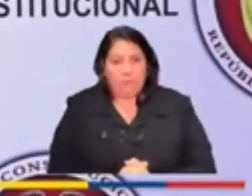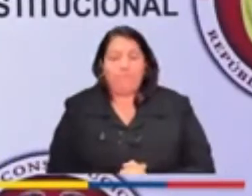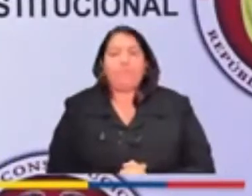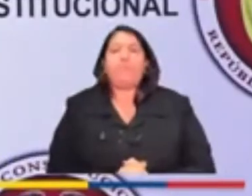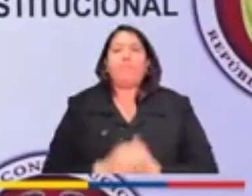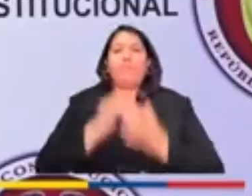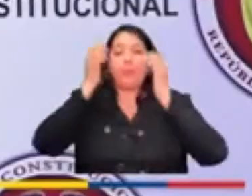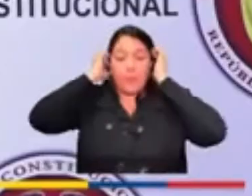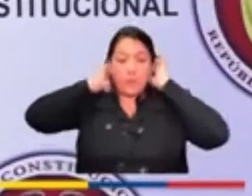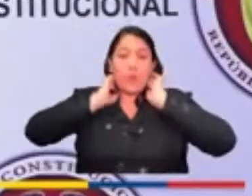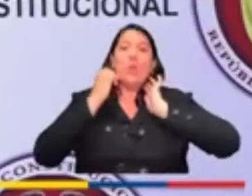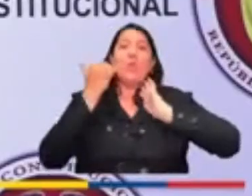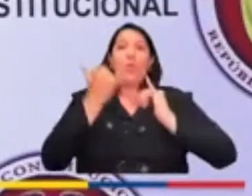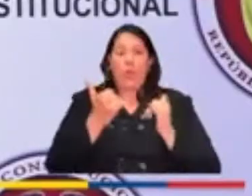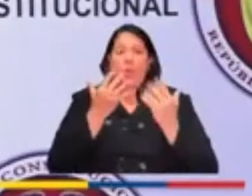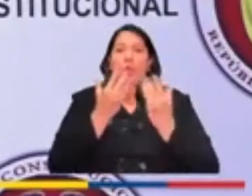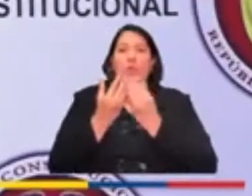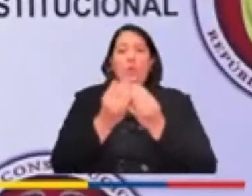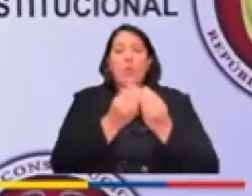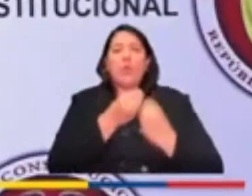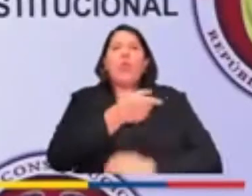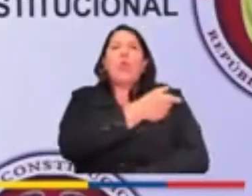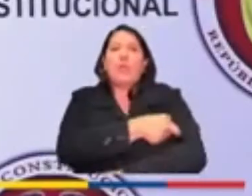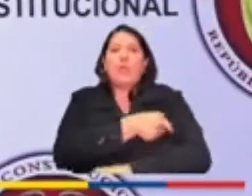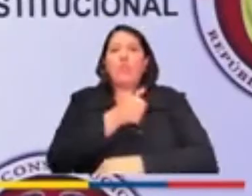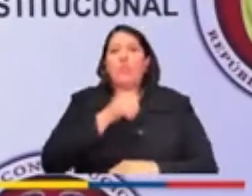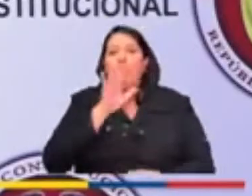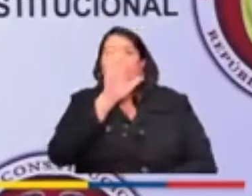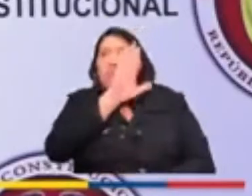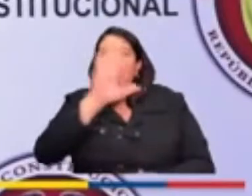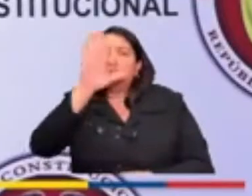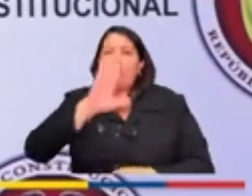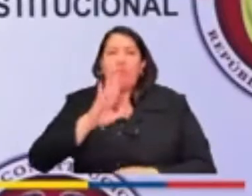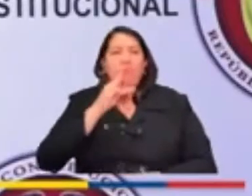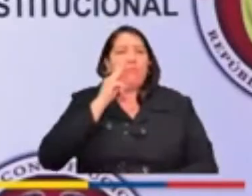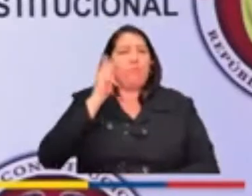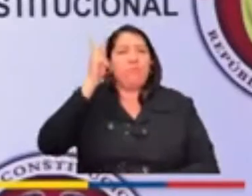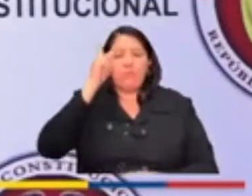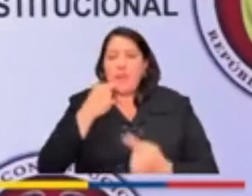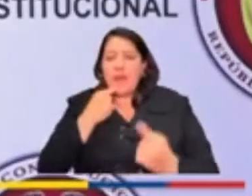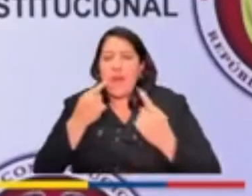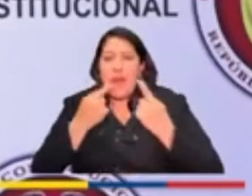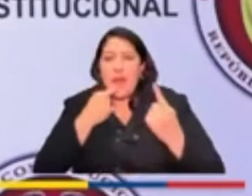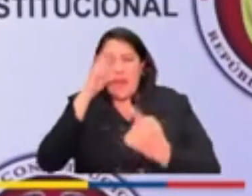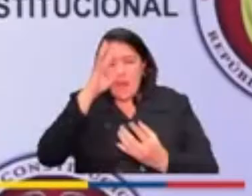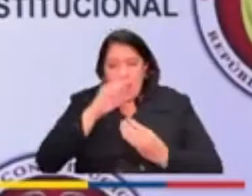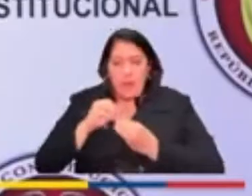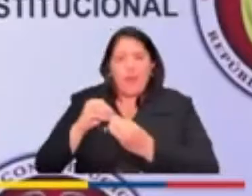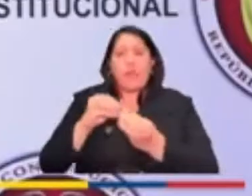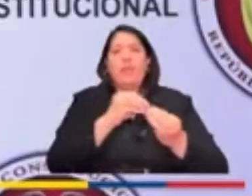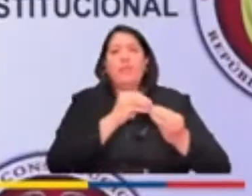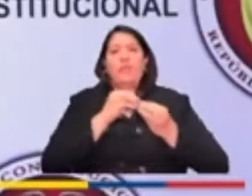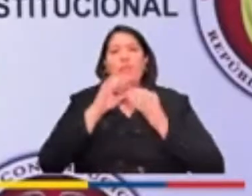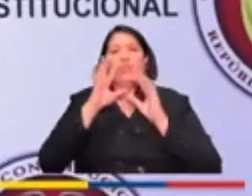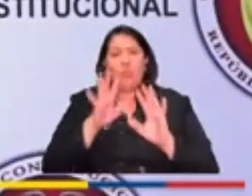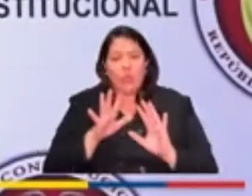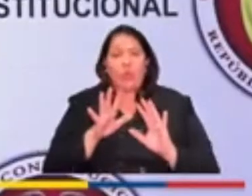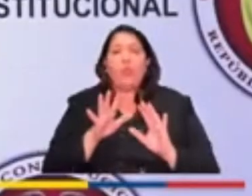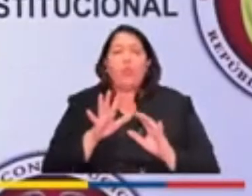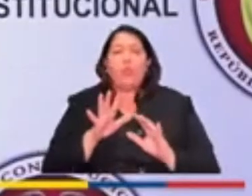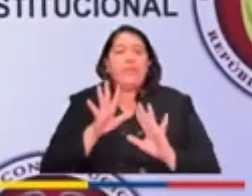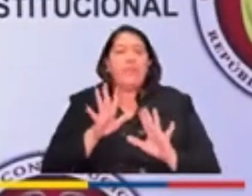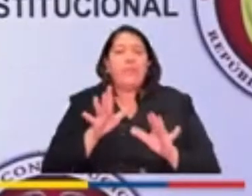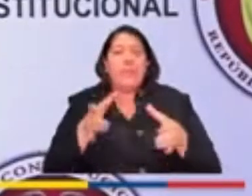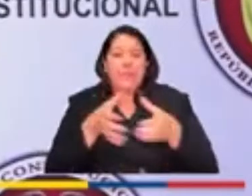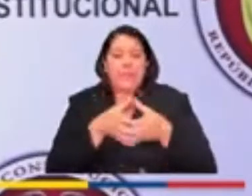Vengo hoy en nombre de la Comisión Nacional de Territorios Indígenas, un espacio de diálogo y concertación entre el Gobierno Nacional y los pueblos indígenas en